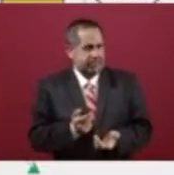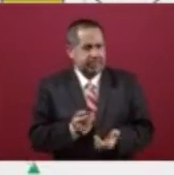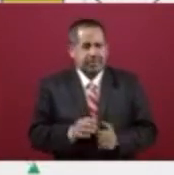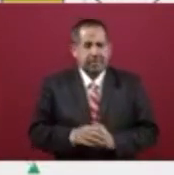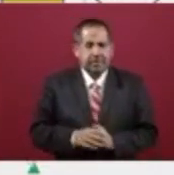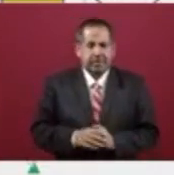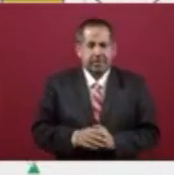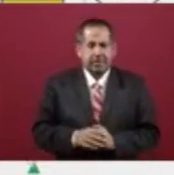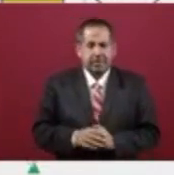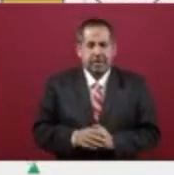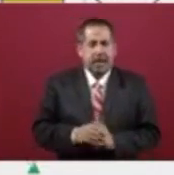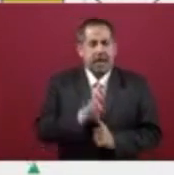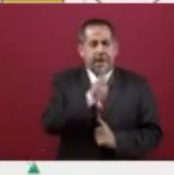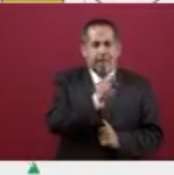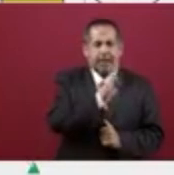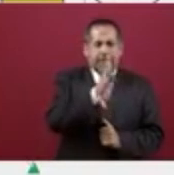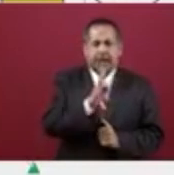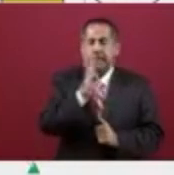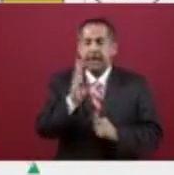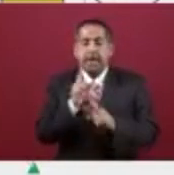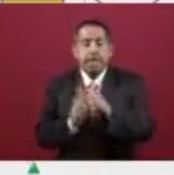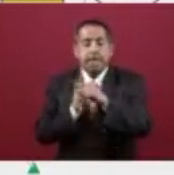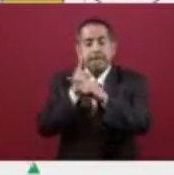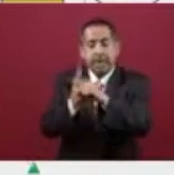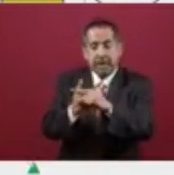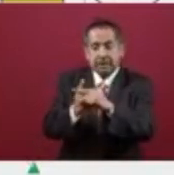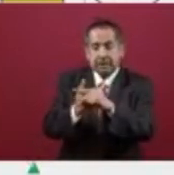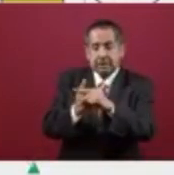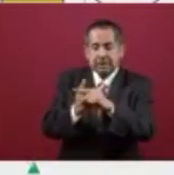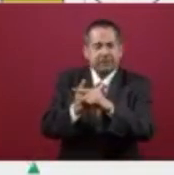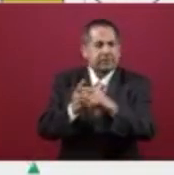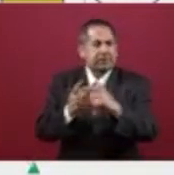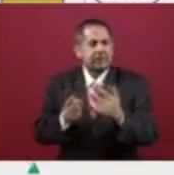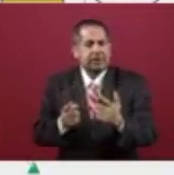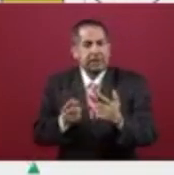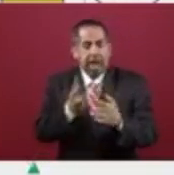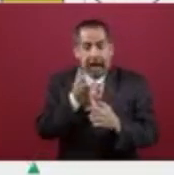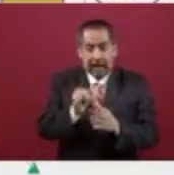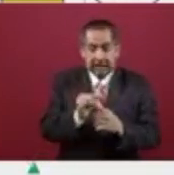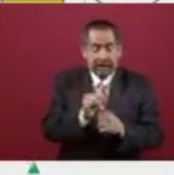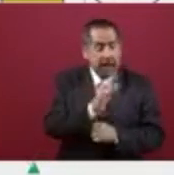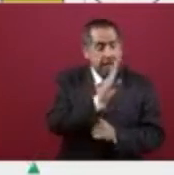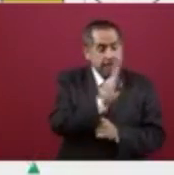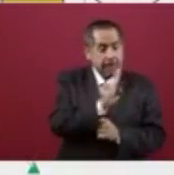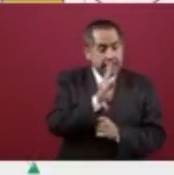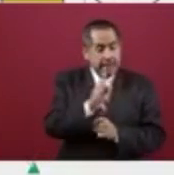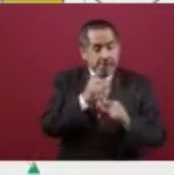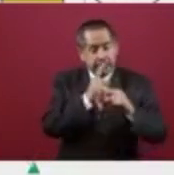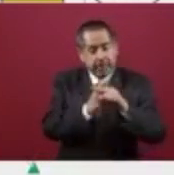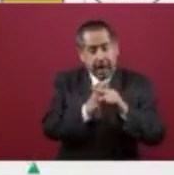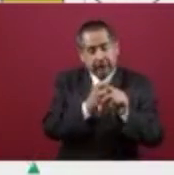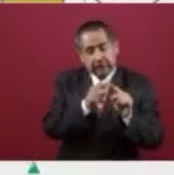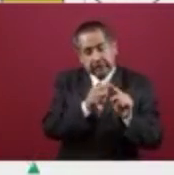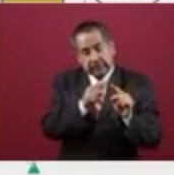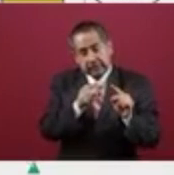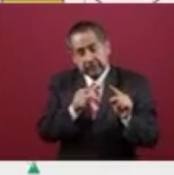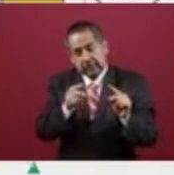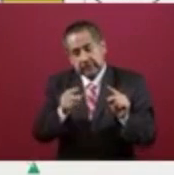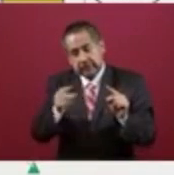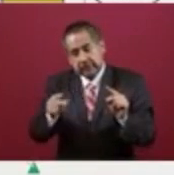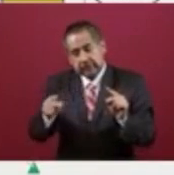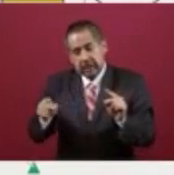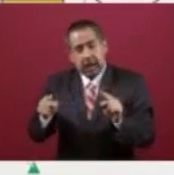La suben a triple B más. Y así se mantiene la calificación. Incluso hasta